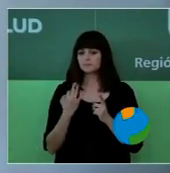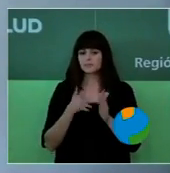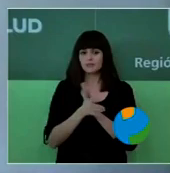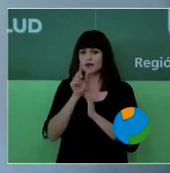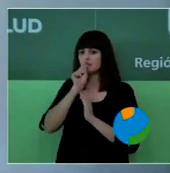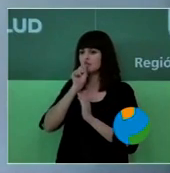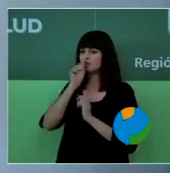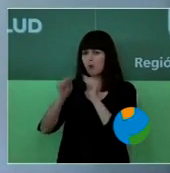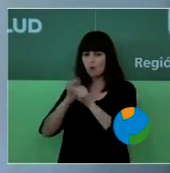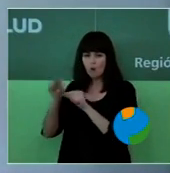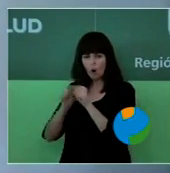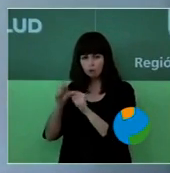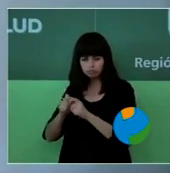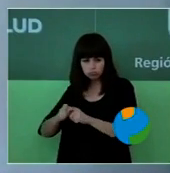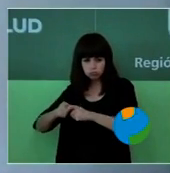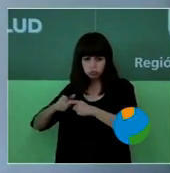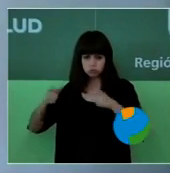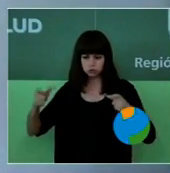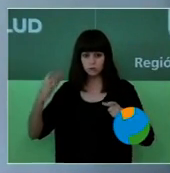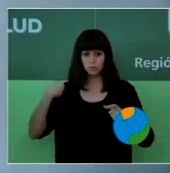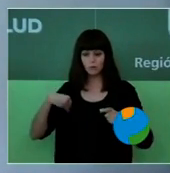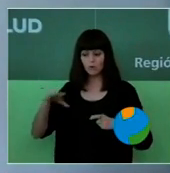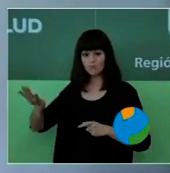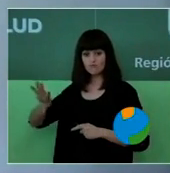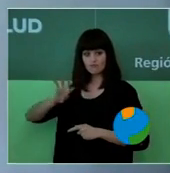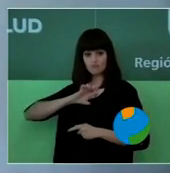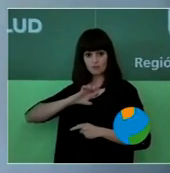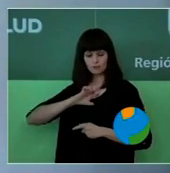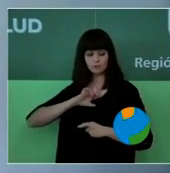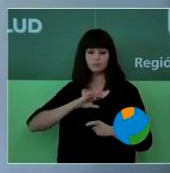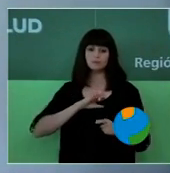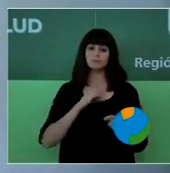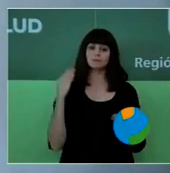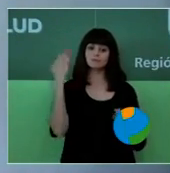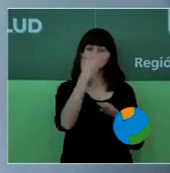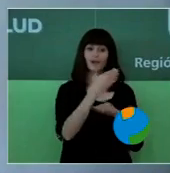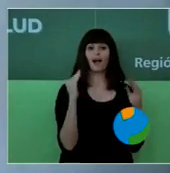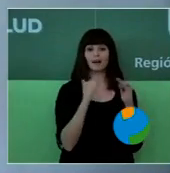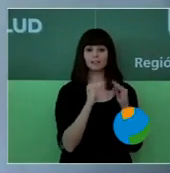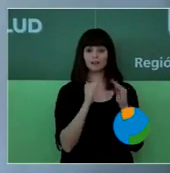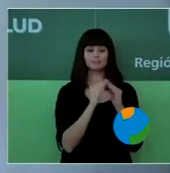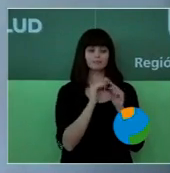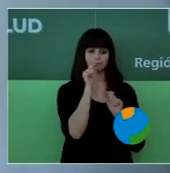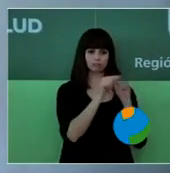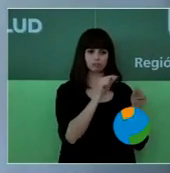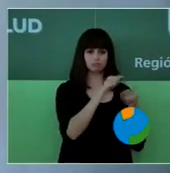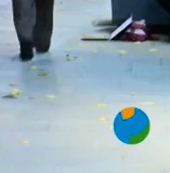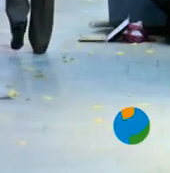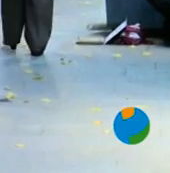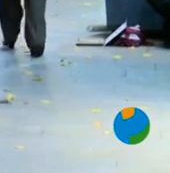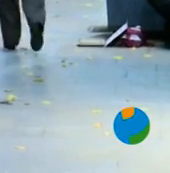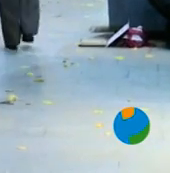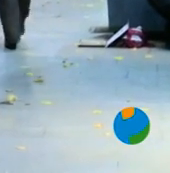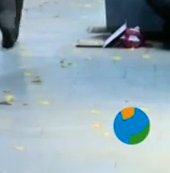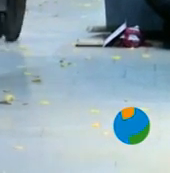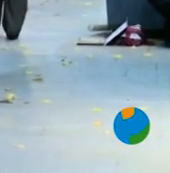contagio masivo que luego esas personas contagiadas a su vez han ido a los domicilios y han contagiado a sus familiares